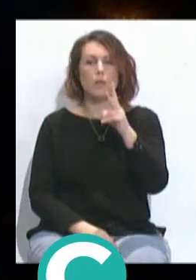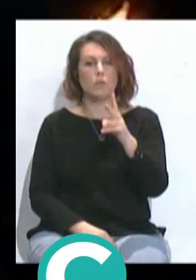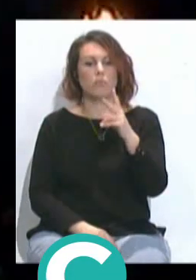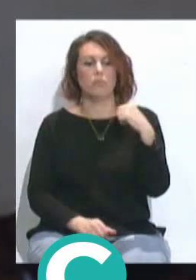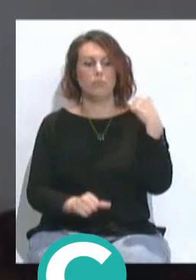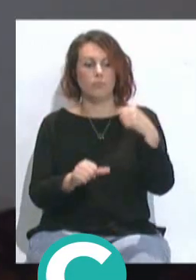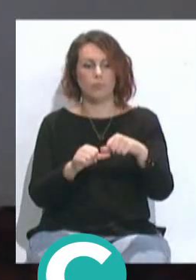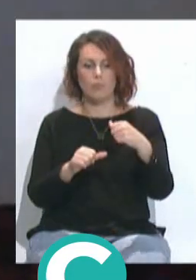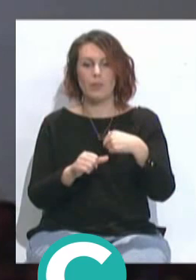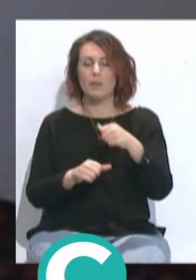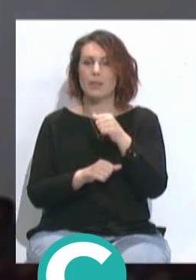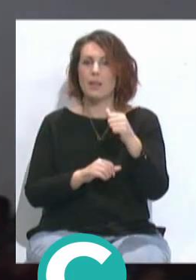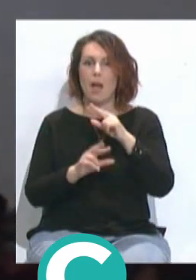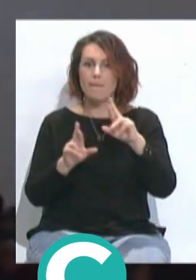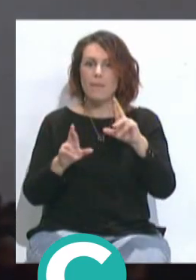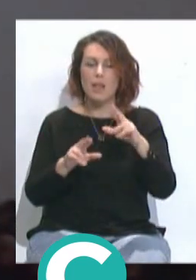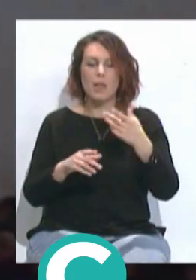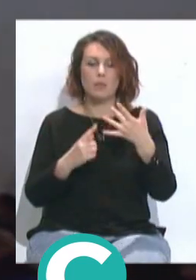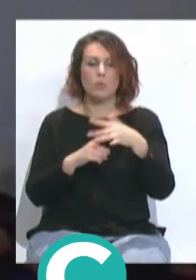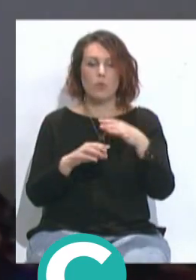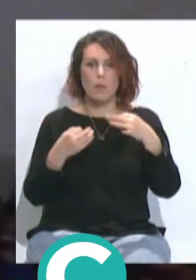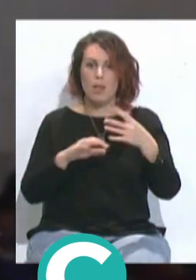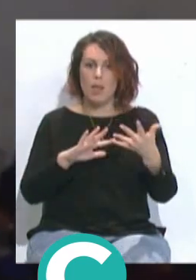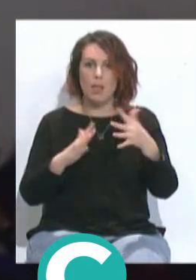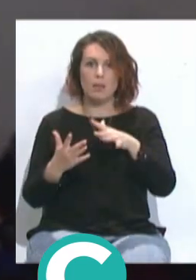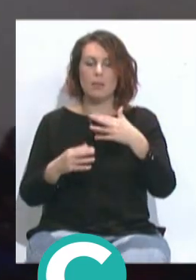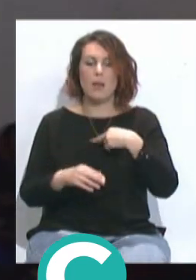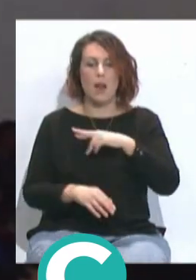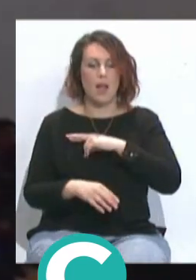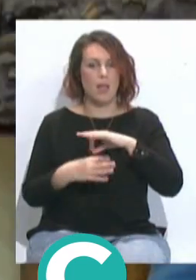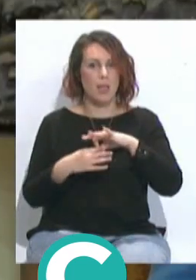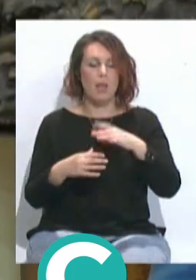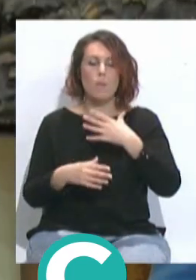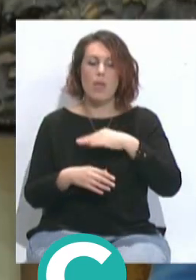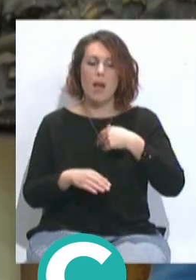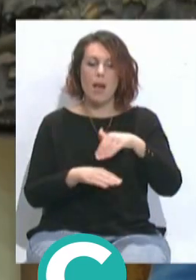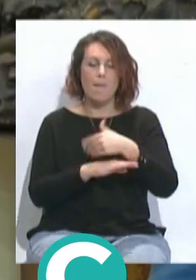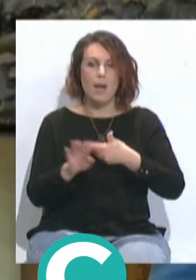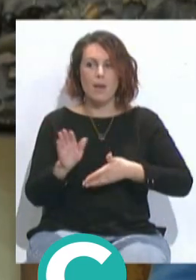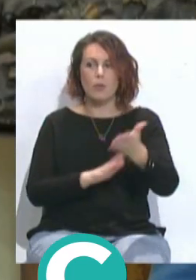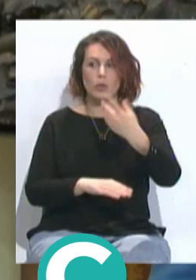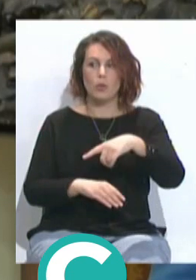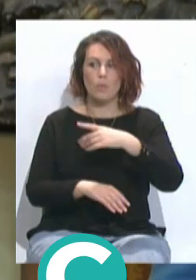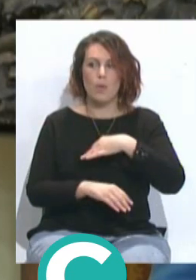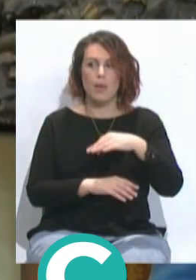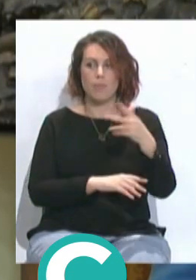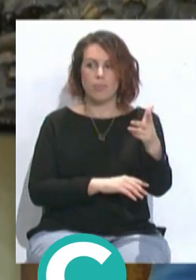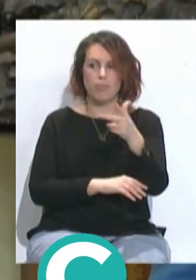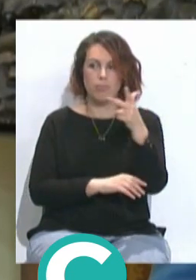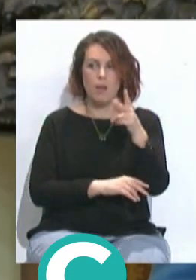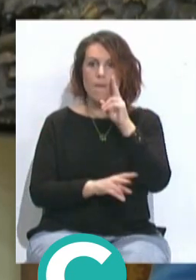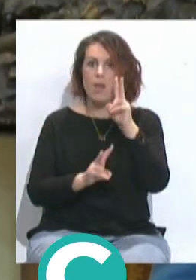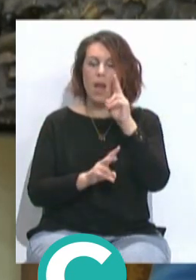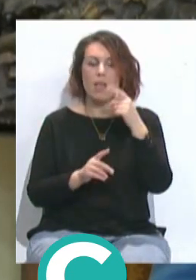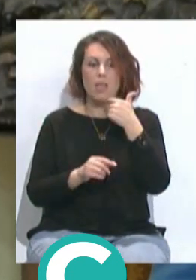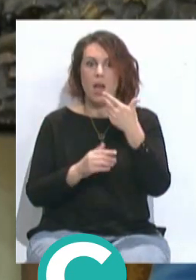sea la Semana Santa de la esperanza, de la vuelta a la normalidad y de que las hermandades puedan salir a la calle y que vosotros podáis hacer esa retransmisión y se vea,